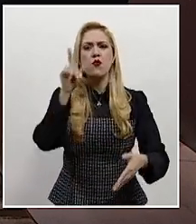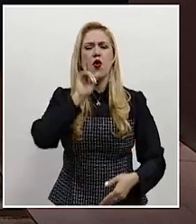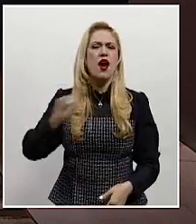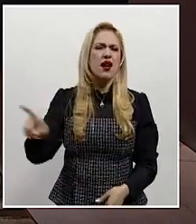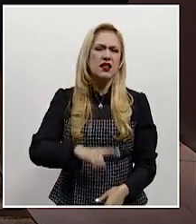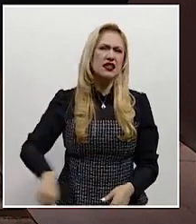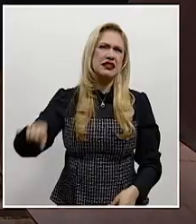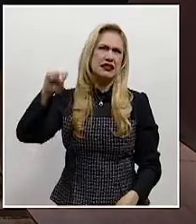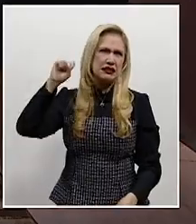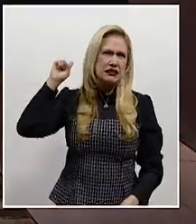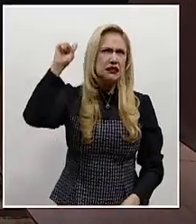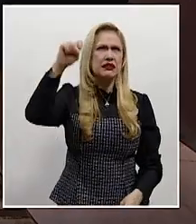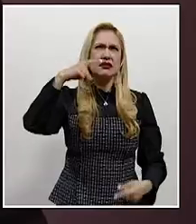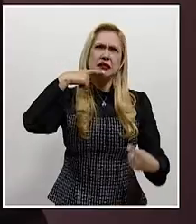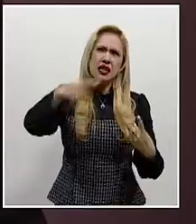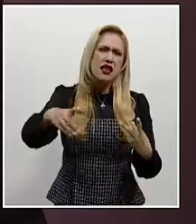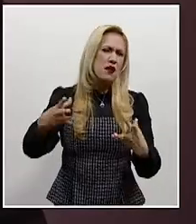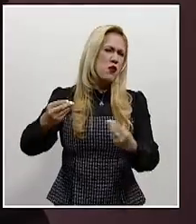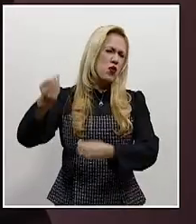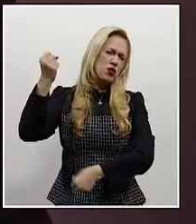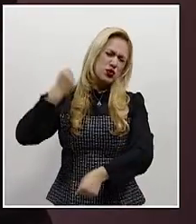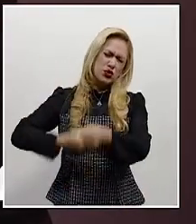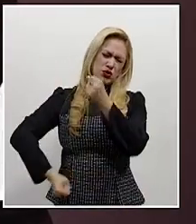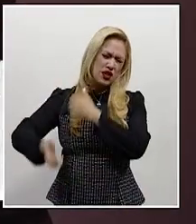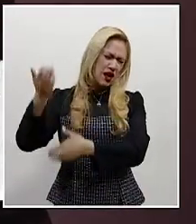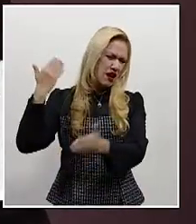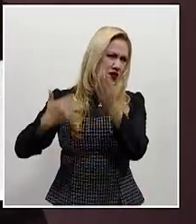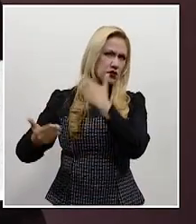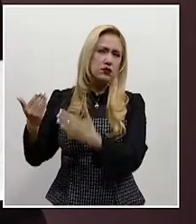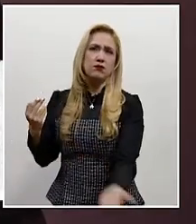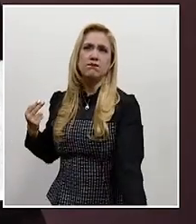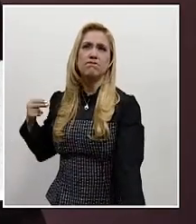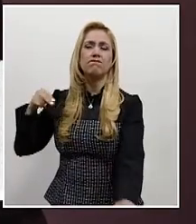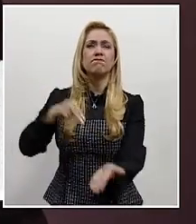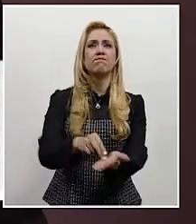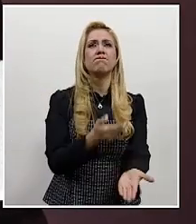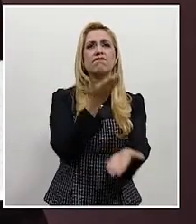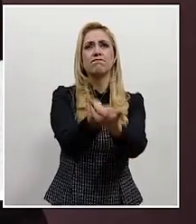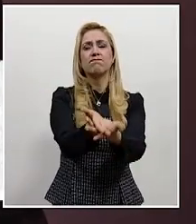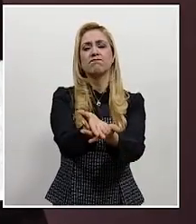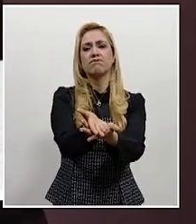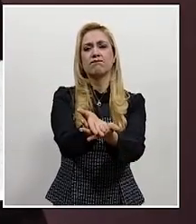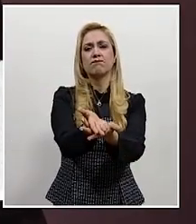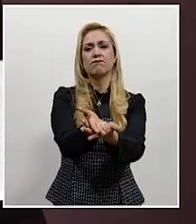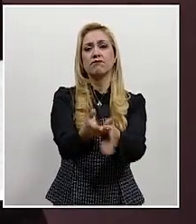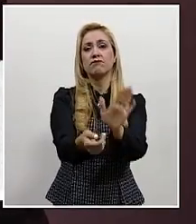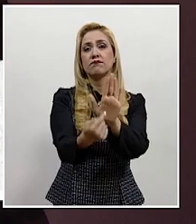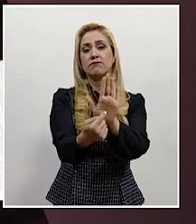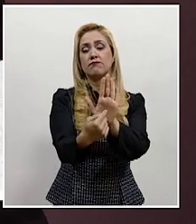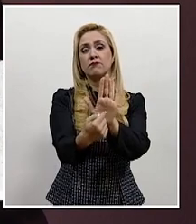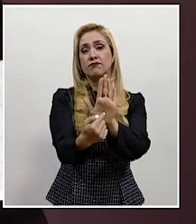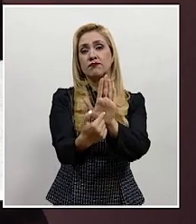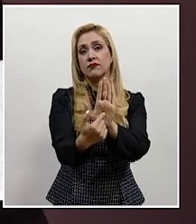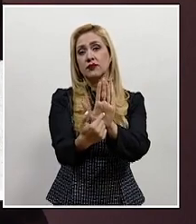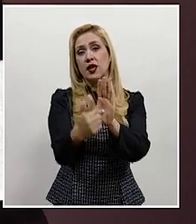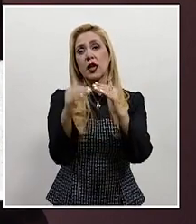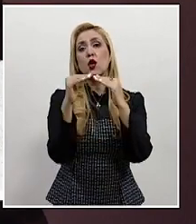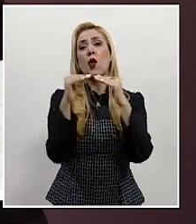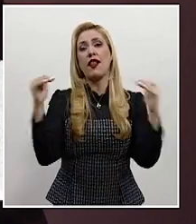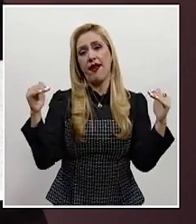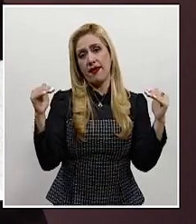desde con demandas añejas, llegan allí y ponen en el centro de la discusión la tarea de la